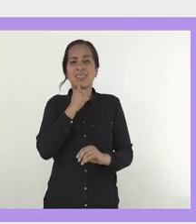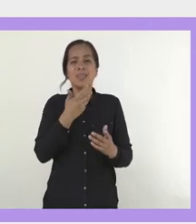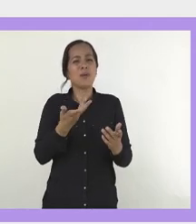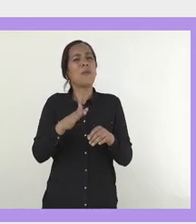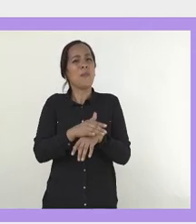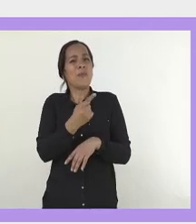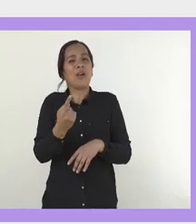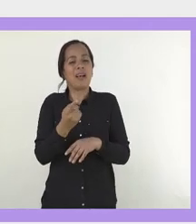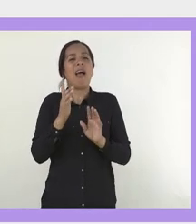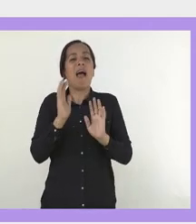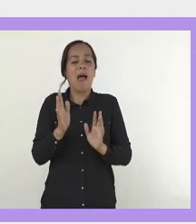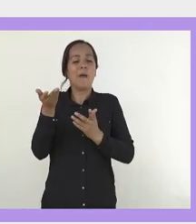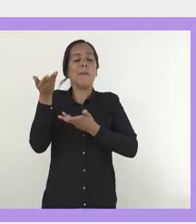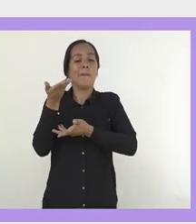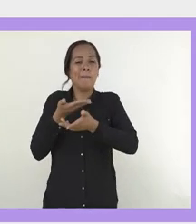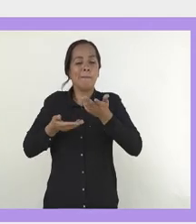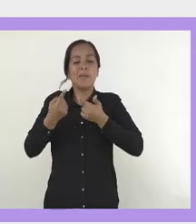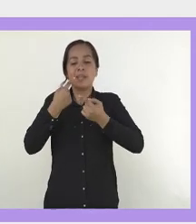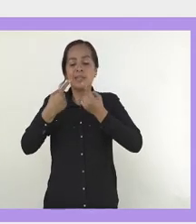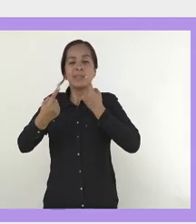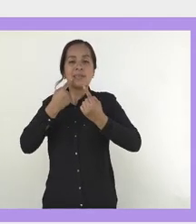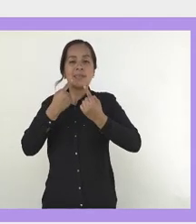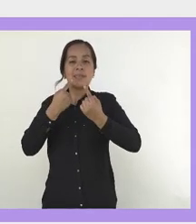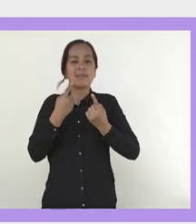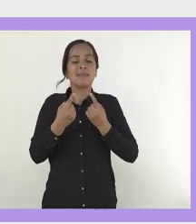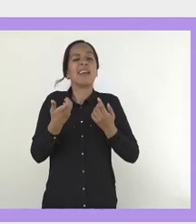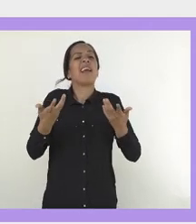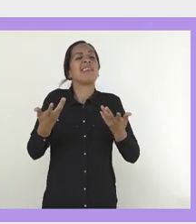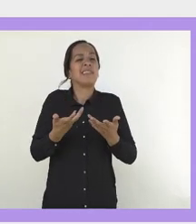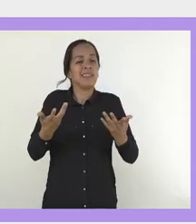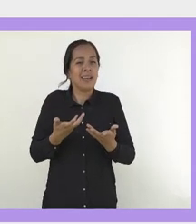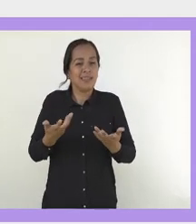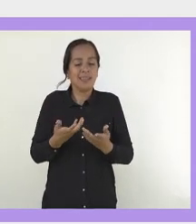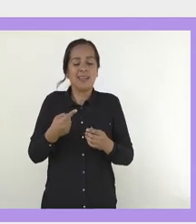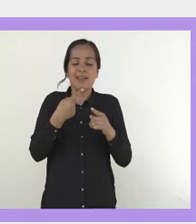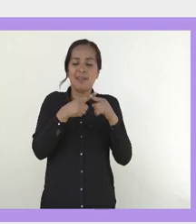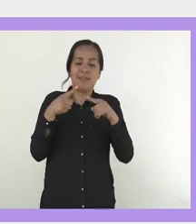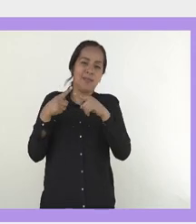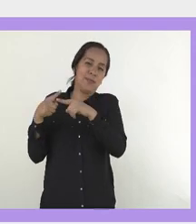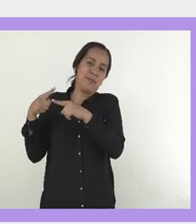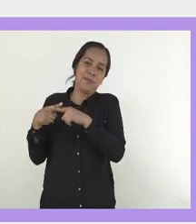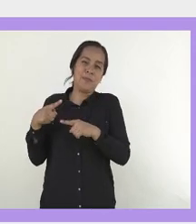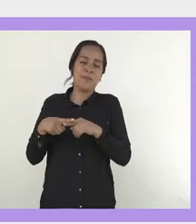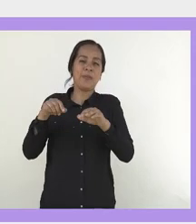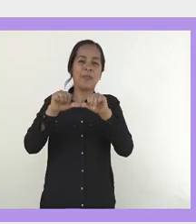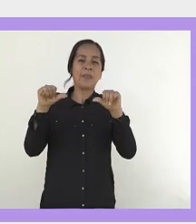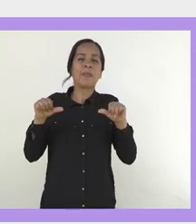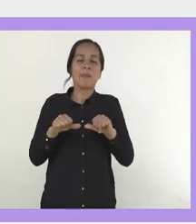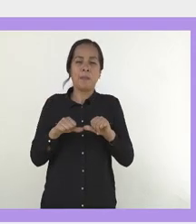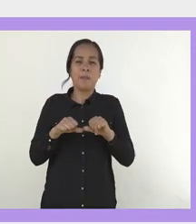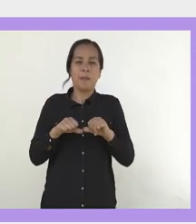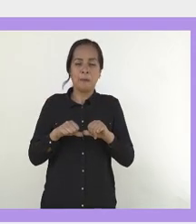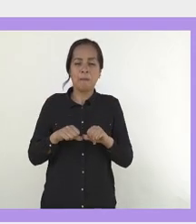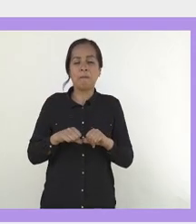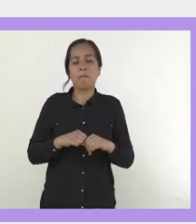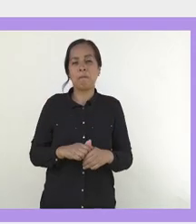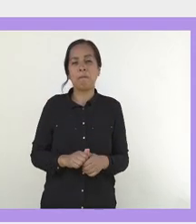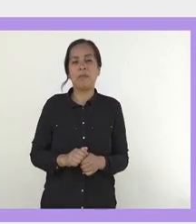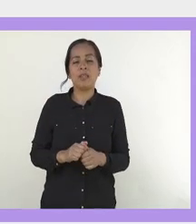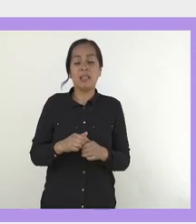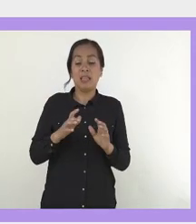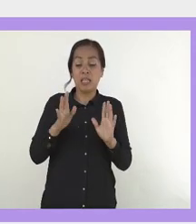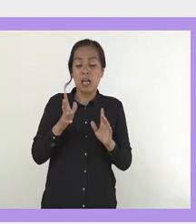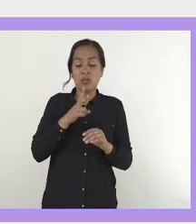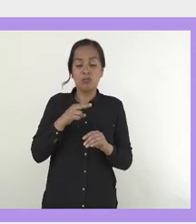es también socializar socializar lo que se hace en las diferentes áreas que dan el servicio a